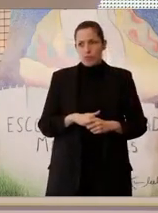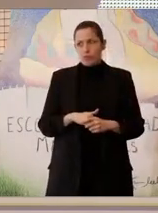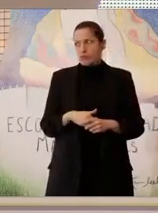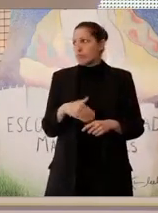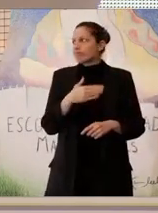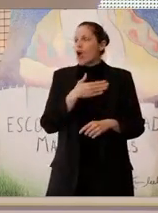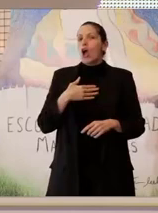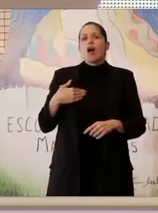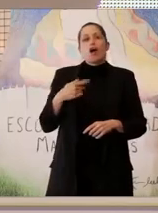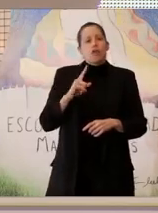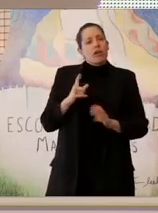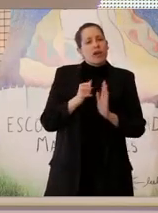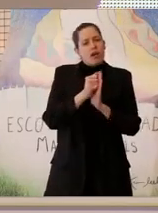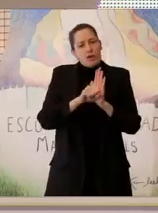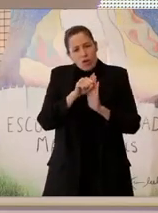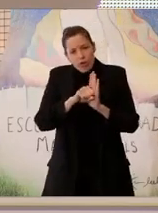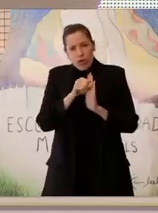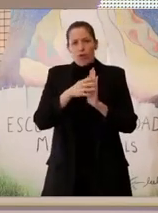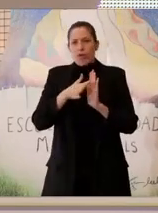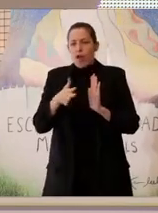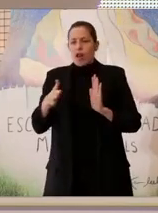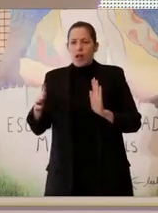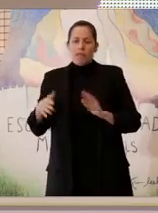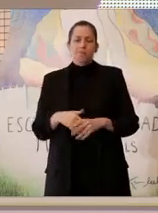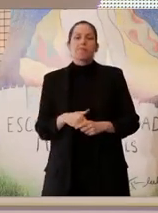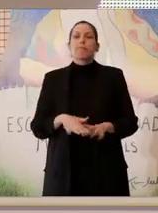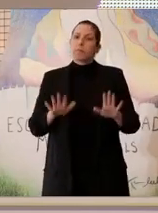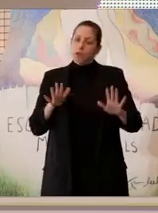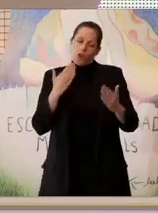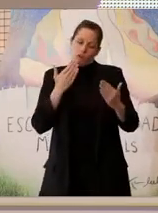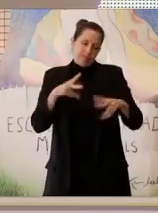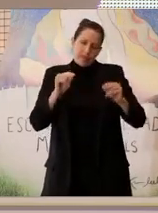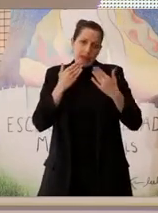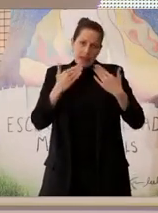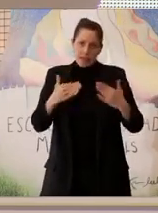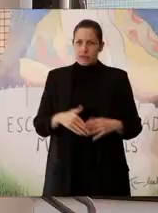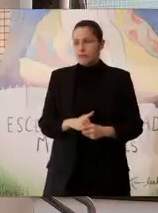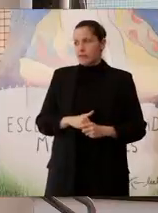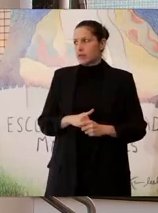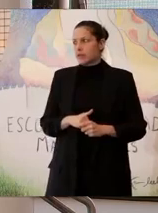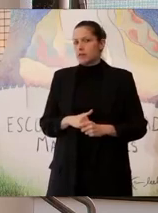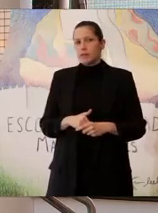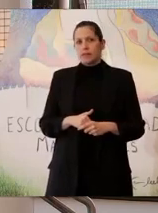tiempo porque bueno, no quiero tampoco agotarlo. Gracias.